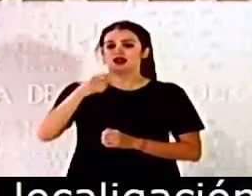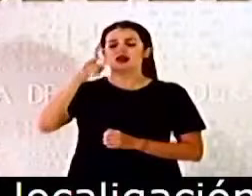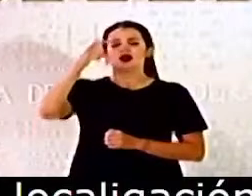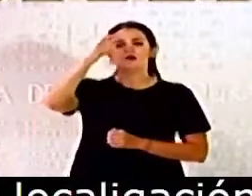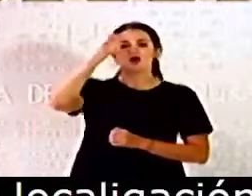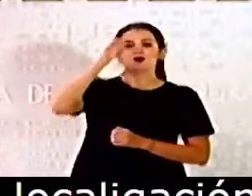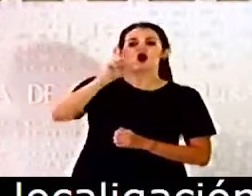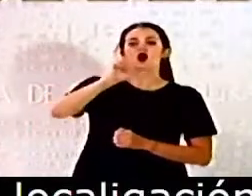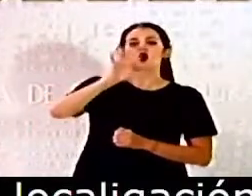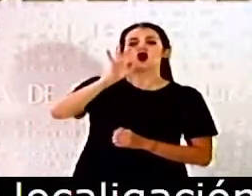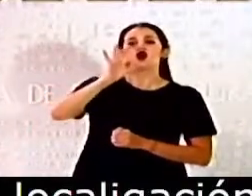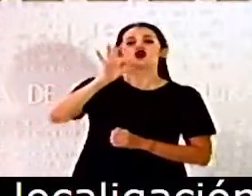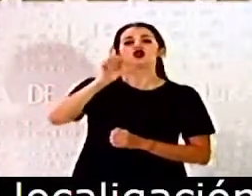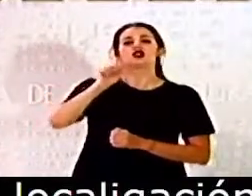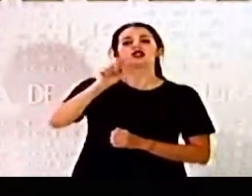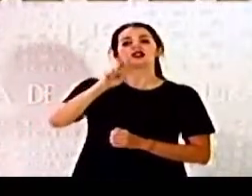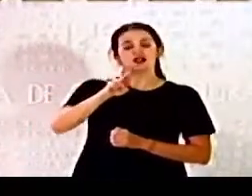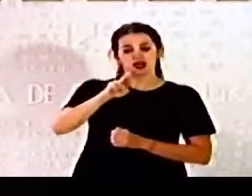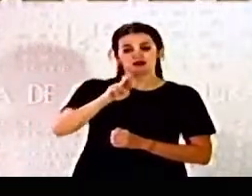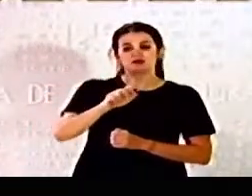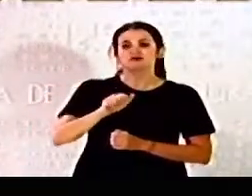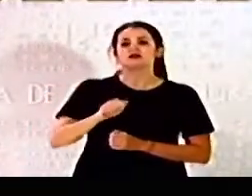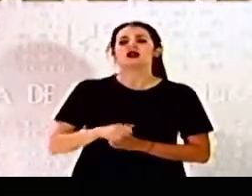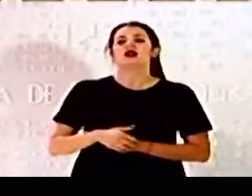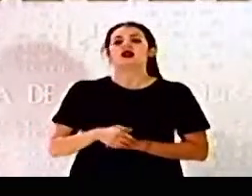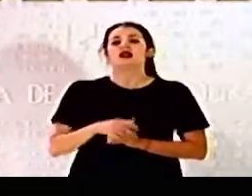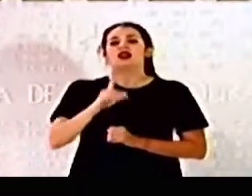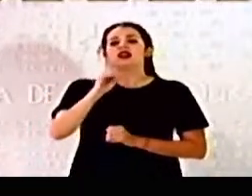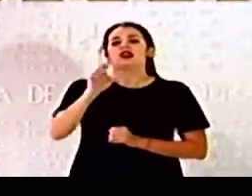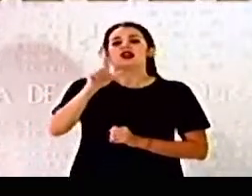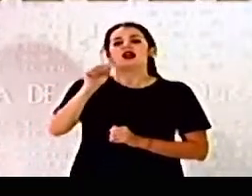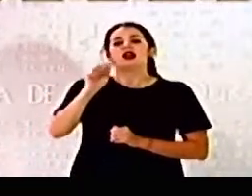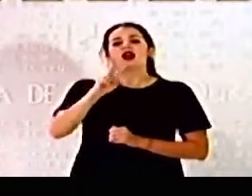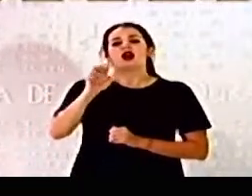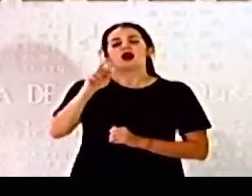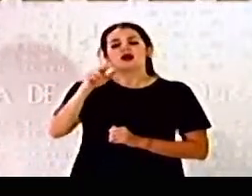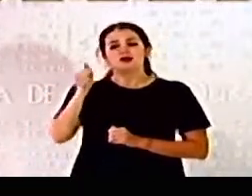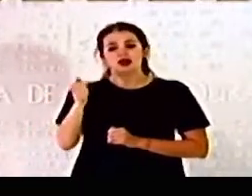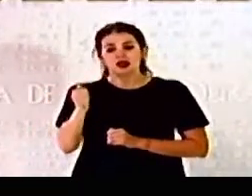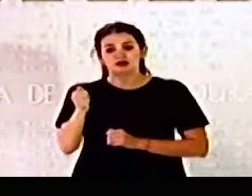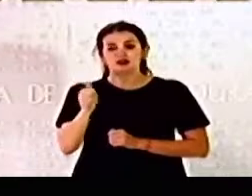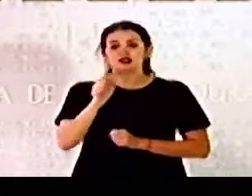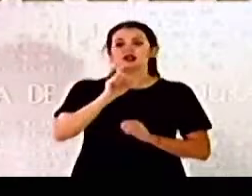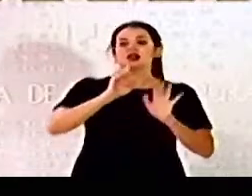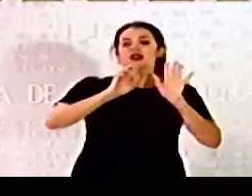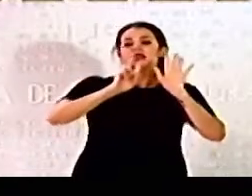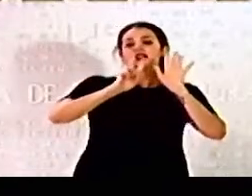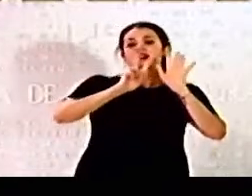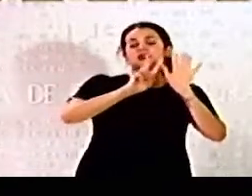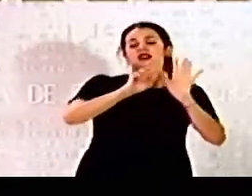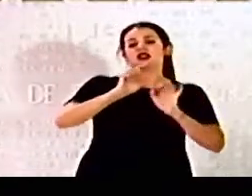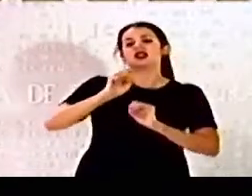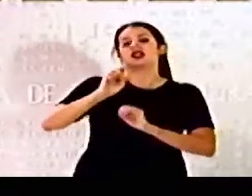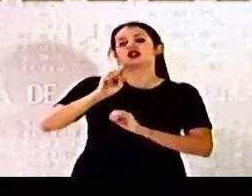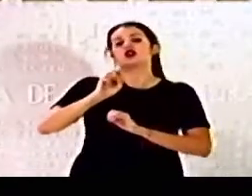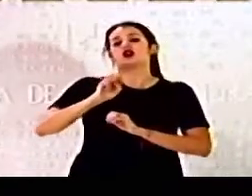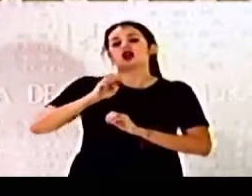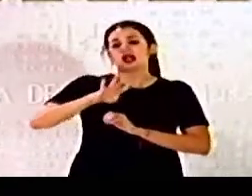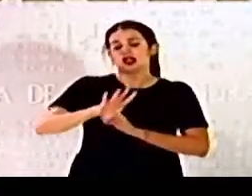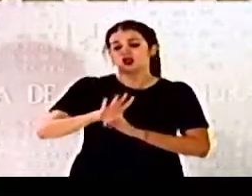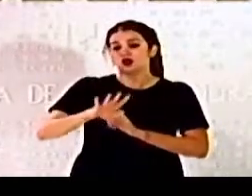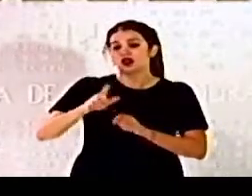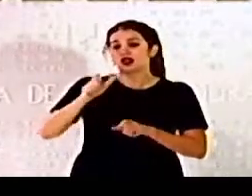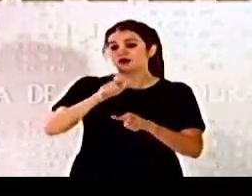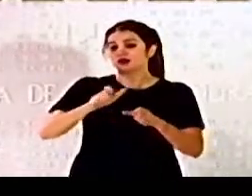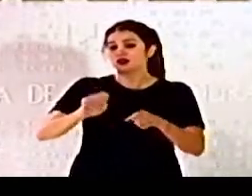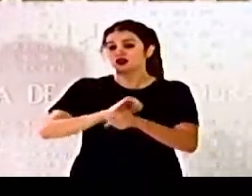de la Vera, 704 casos a los 14 días, 592 a los 7 días,